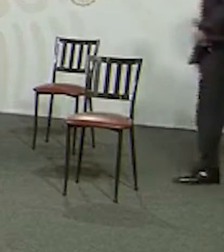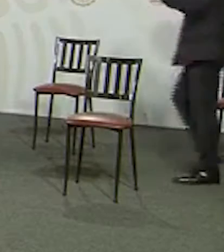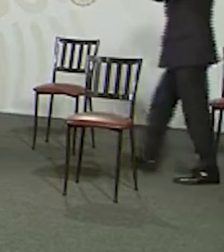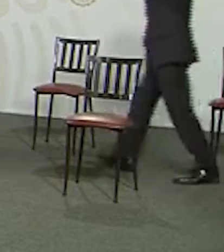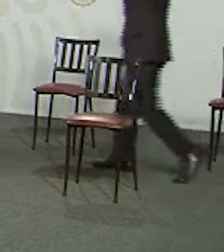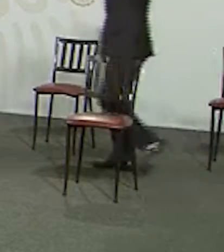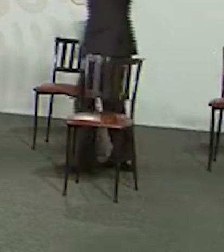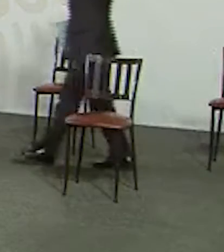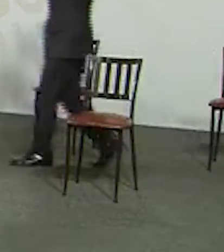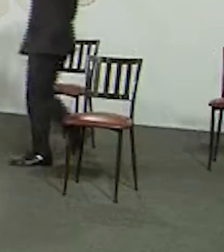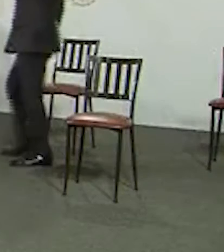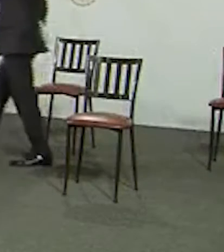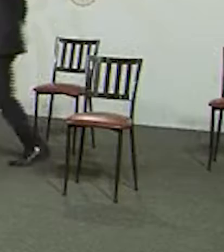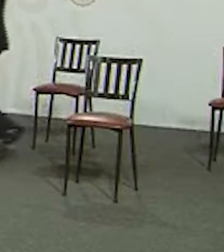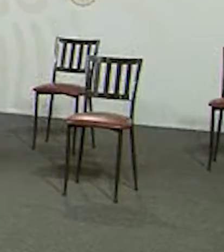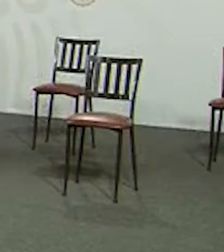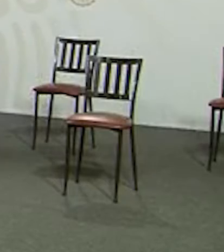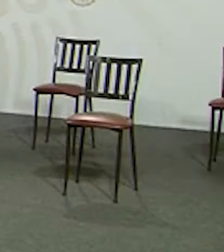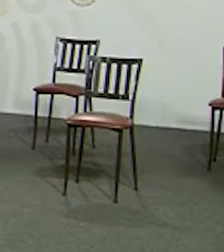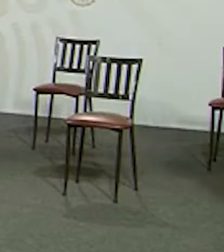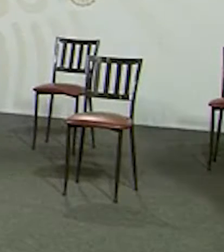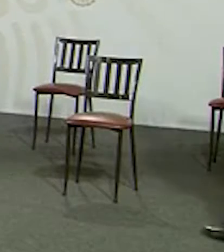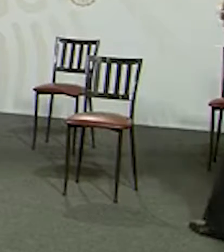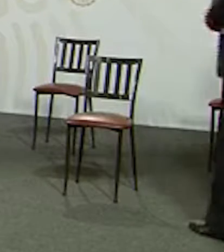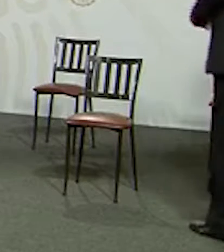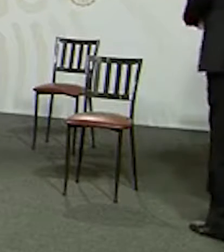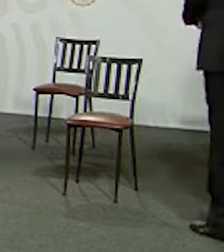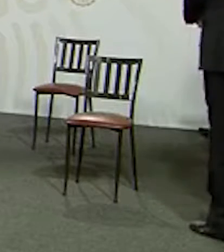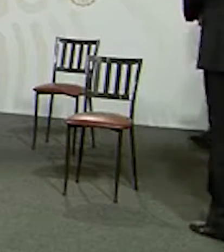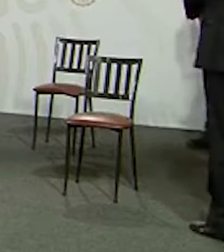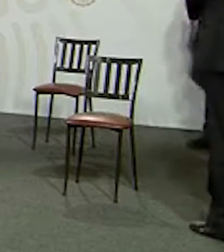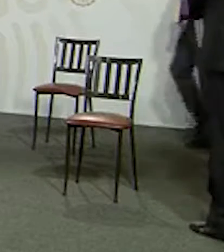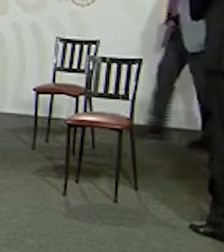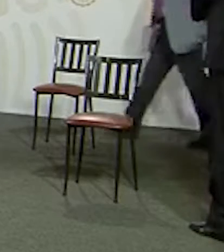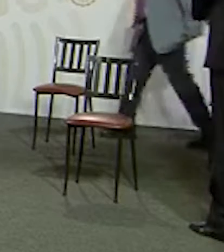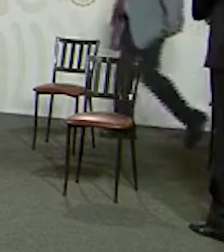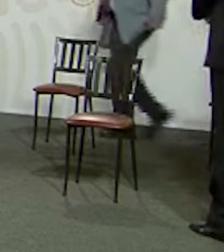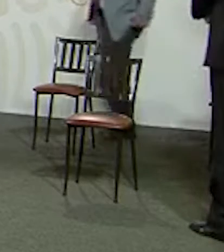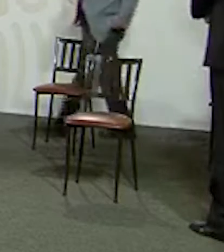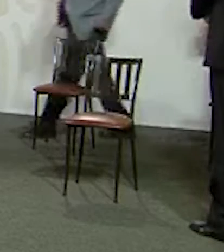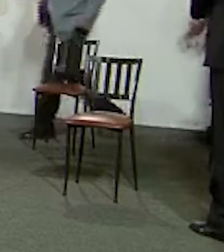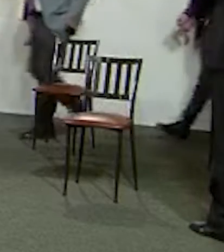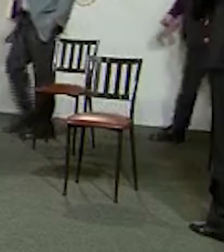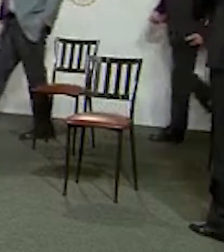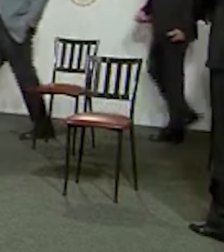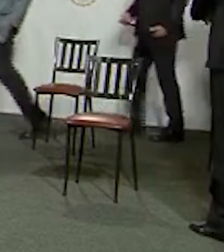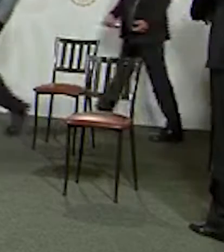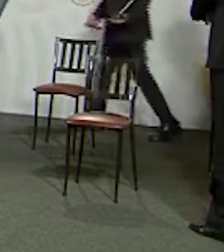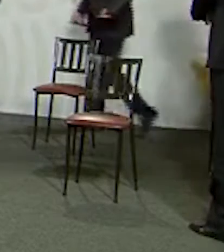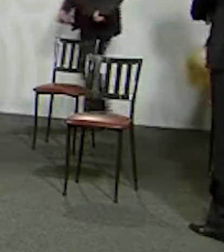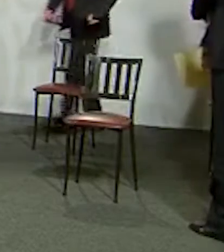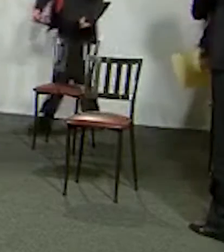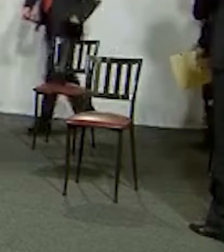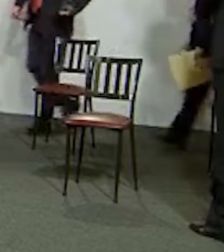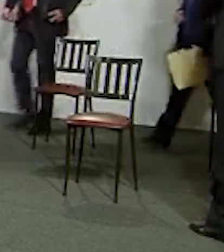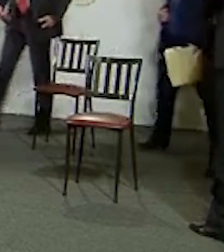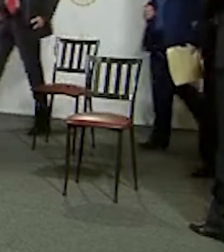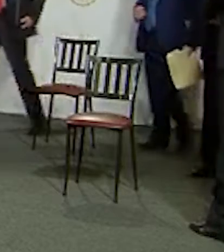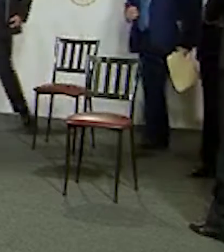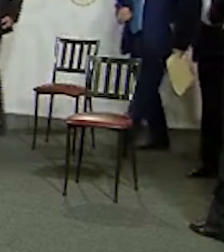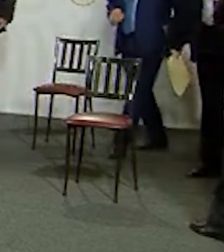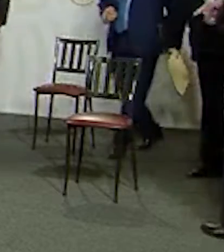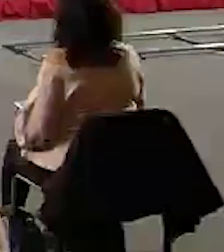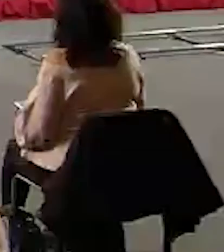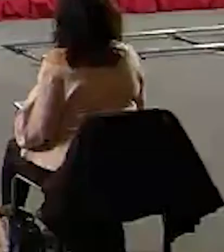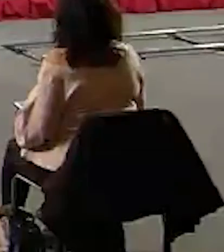Hubo mucho trabajo, varios temas hoy en la reunión de seguridad, pero